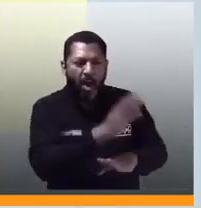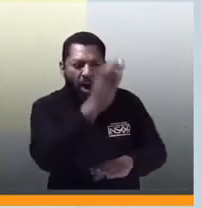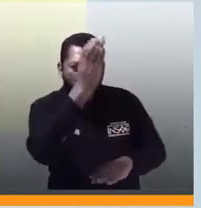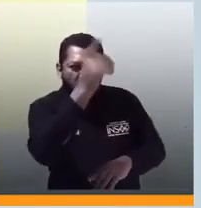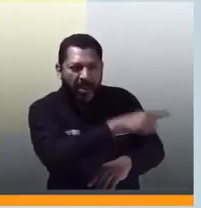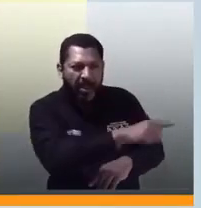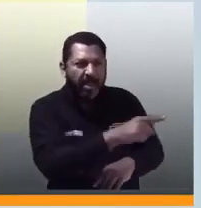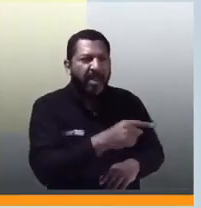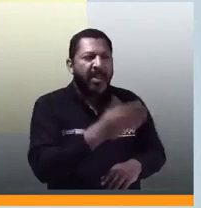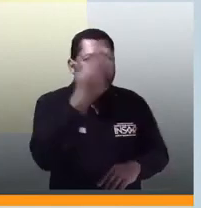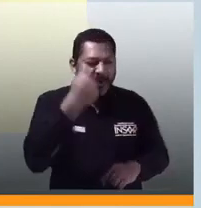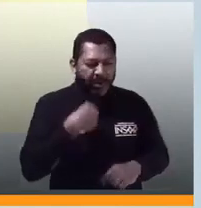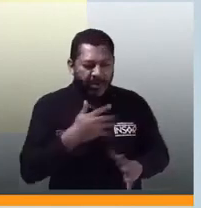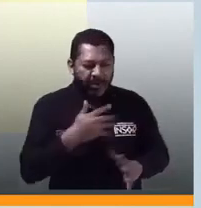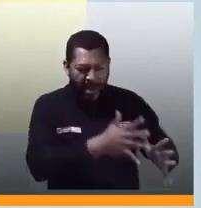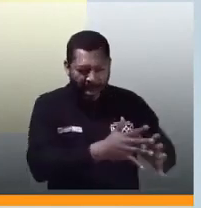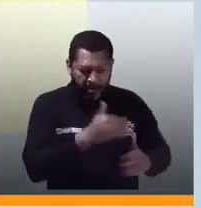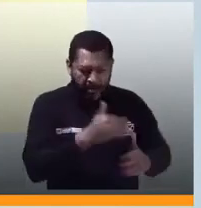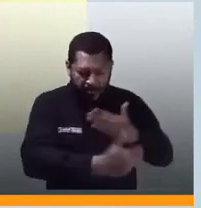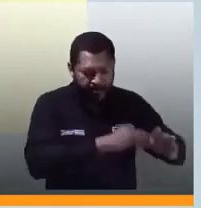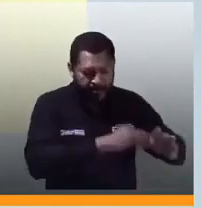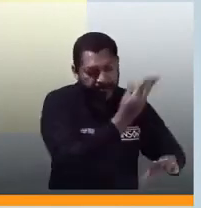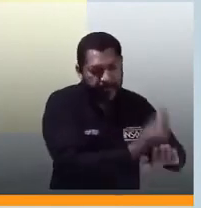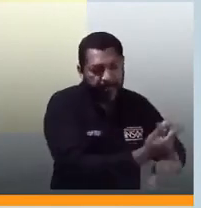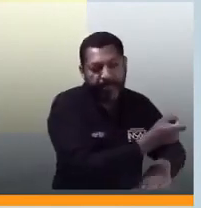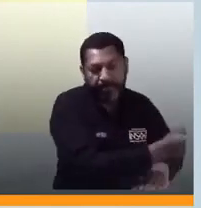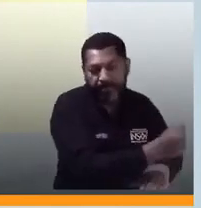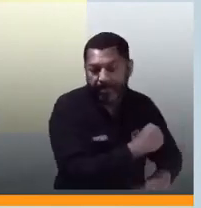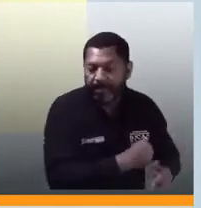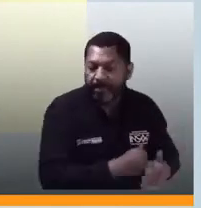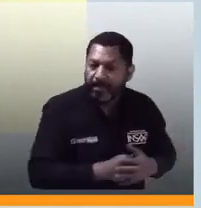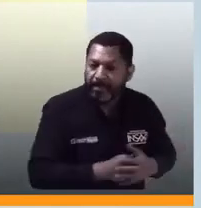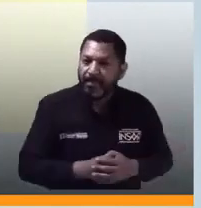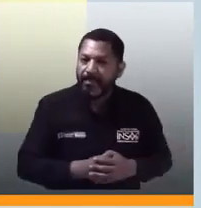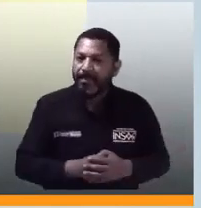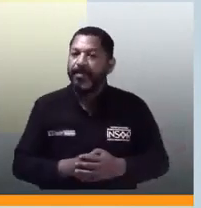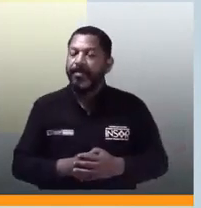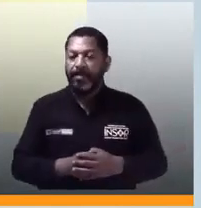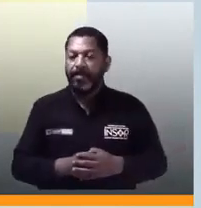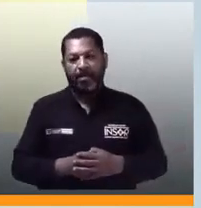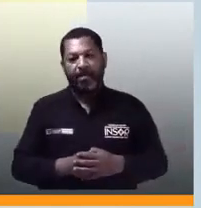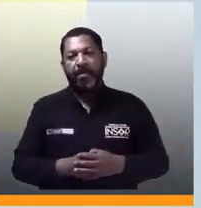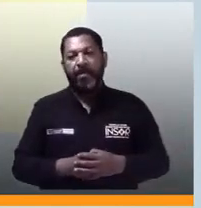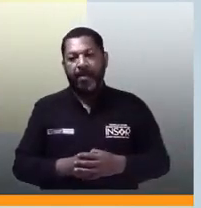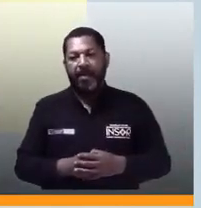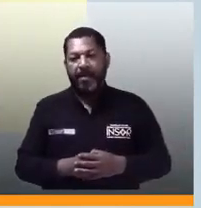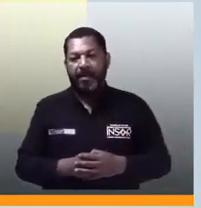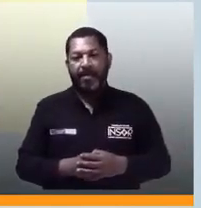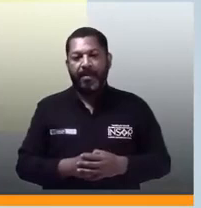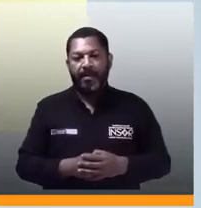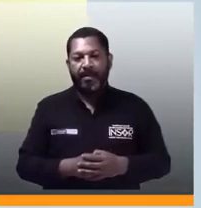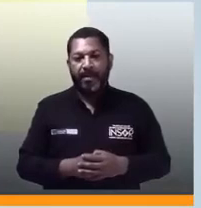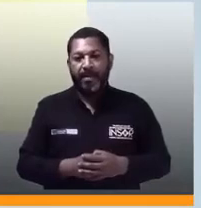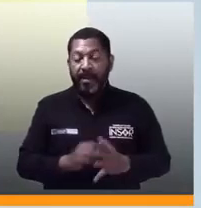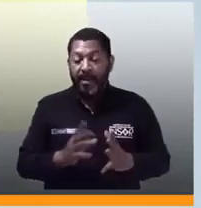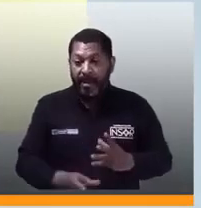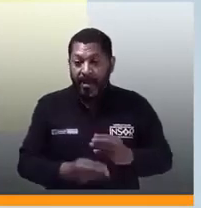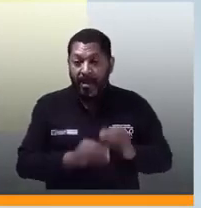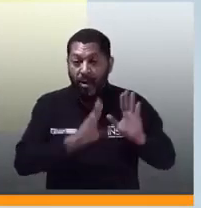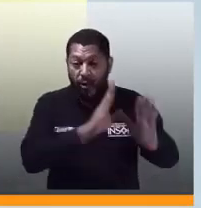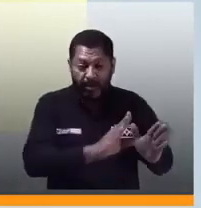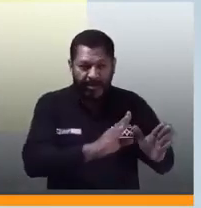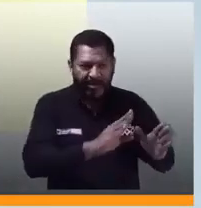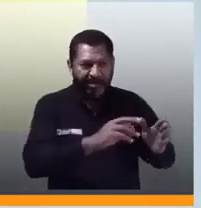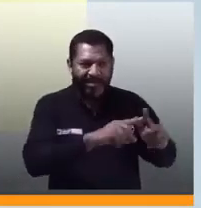a enseñar, los resultados de aprendizaje que van a tener, pero también que nos dé cuenta de qué herramientas